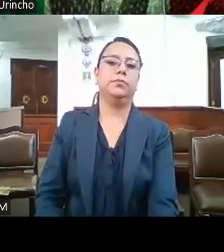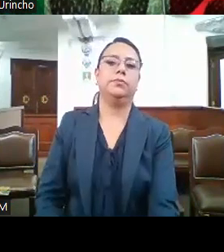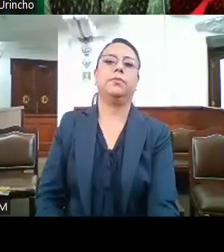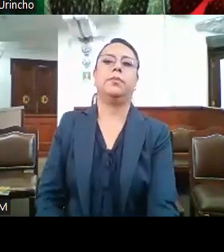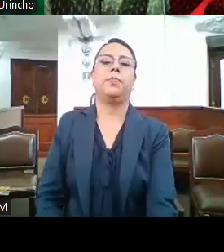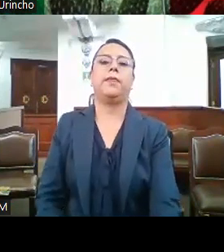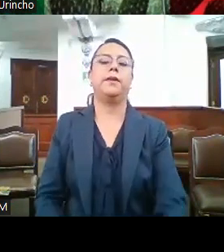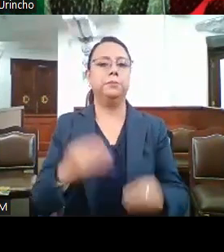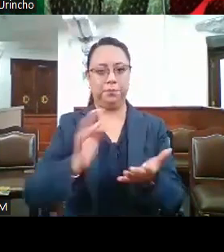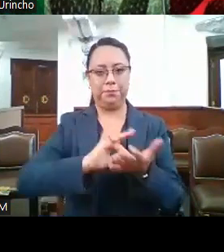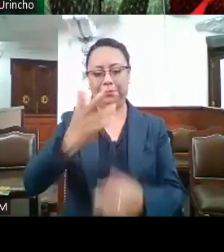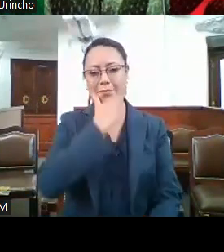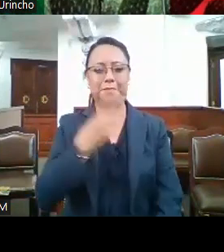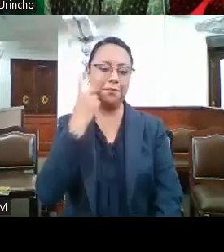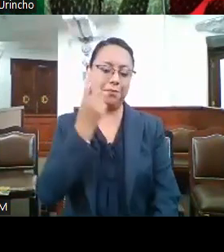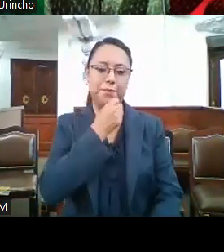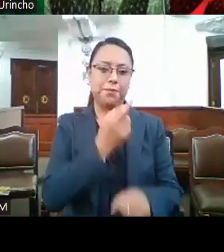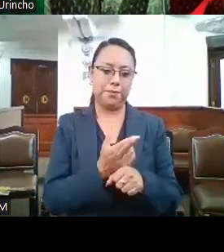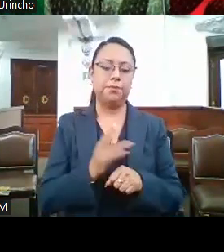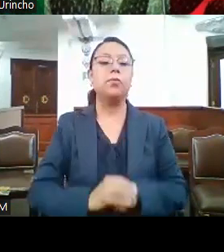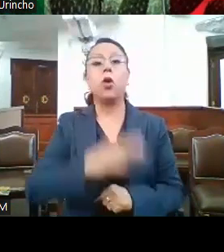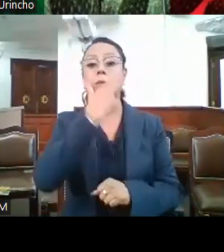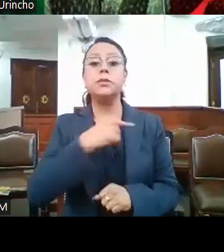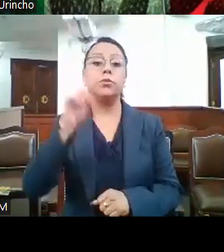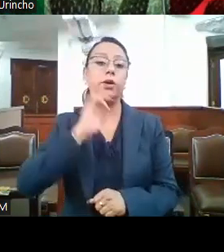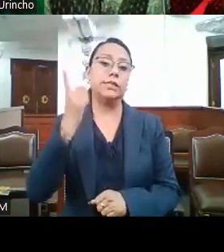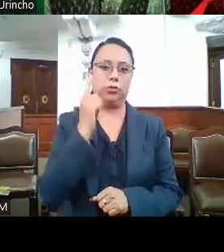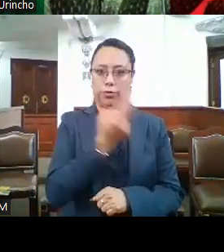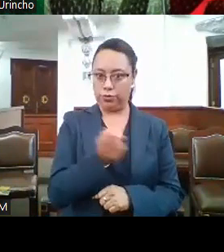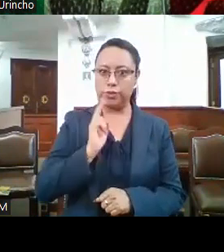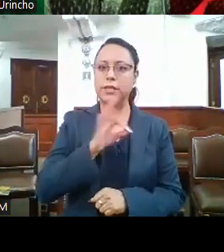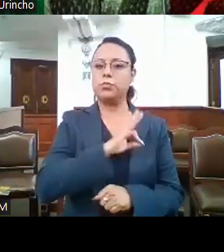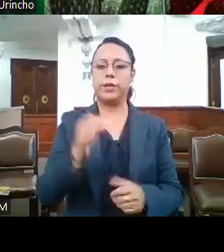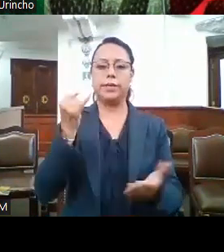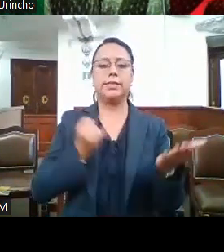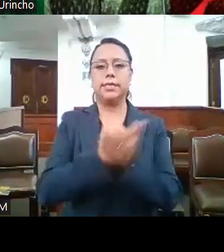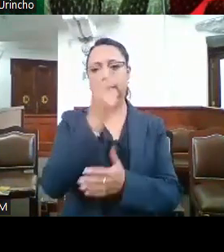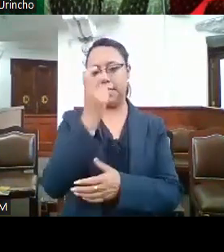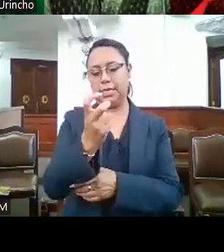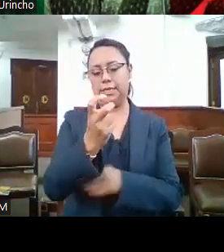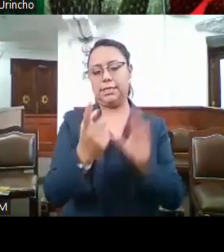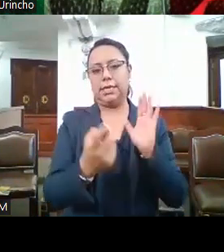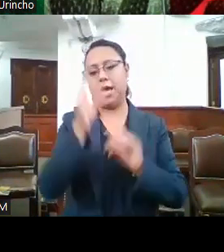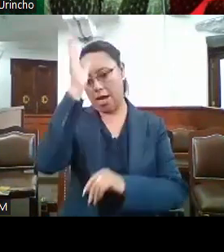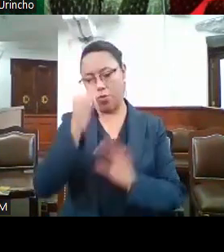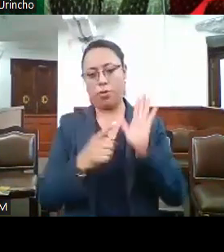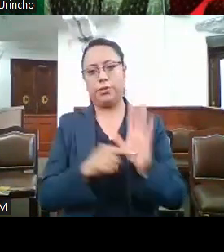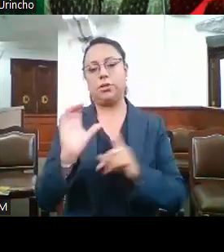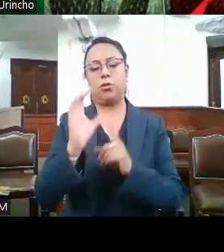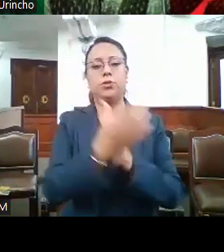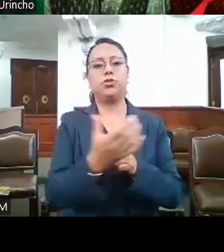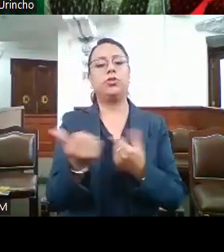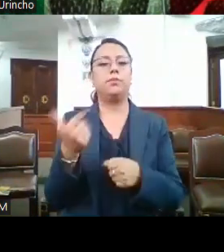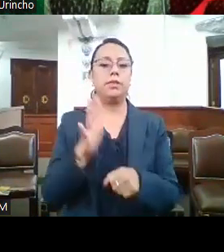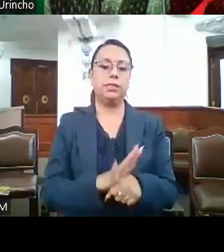Muchas gracias, diputado secretario. Diputadas y diputados, está a su consideración el acuerdo presentado por la Comisión de Administración y Procuración de